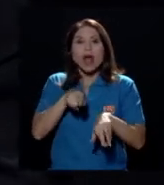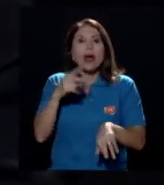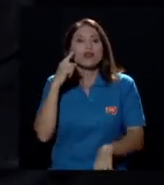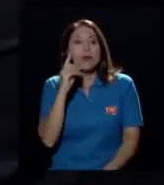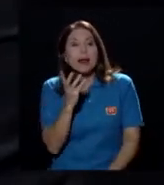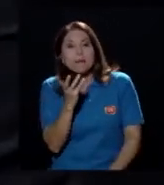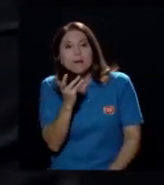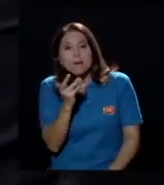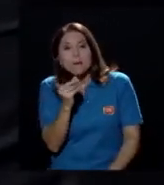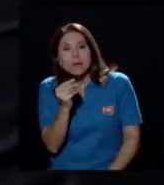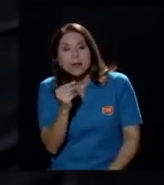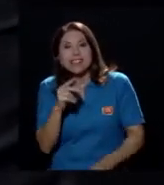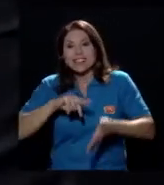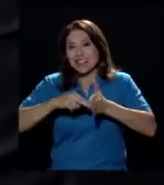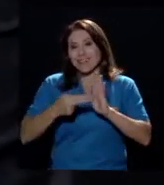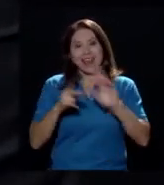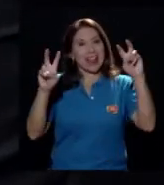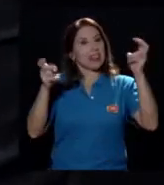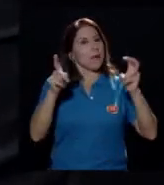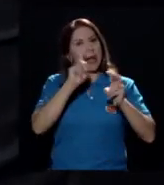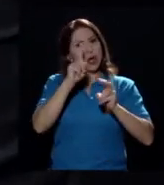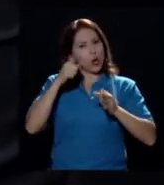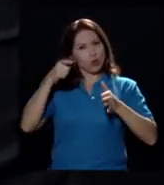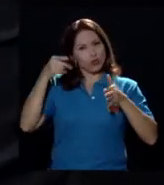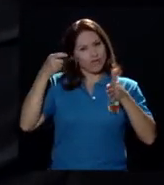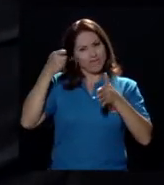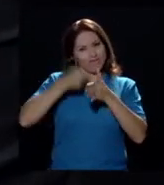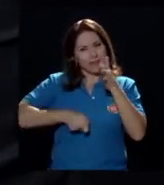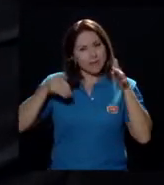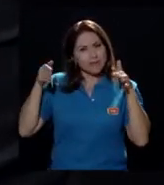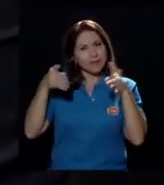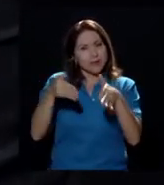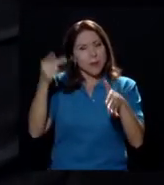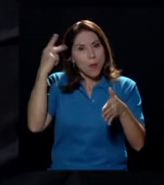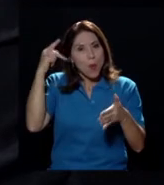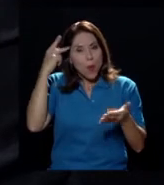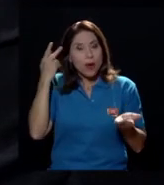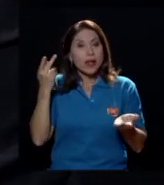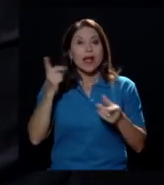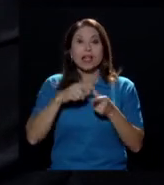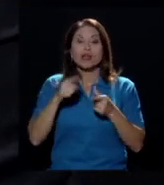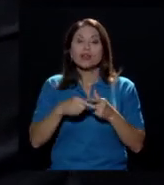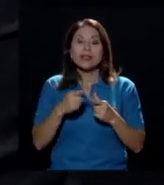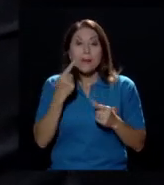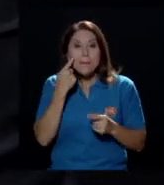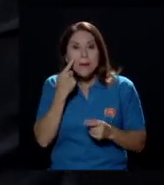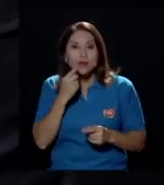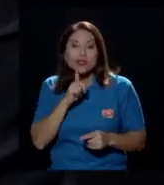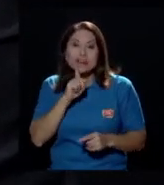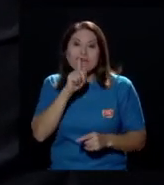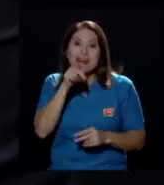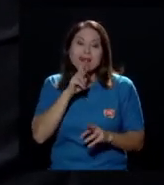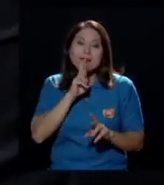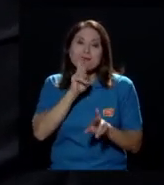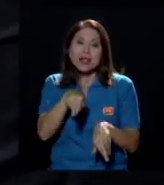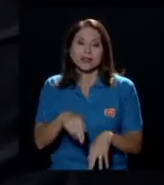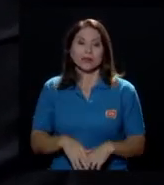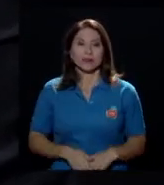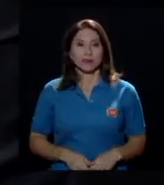despolitiza un poco el tema y nos vamos a las verdaderas, a los resultados. A mí me